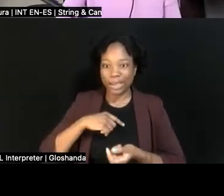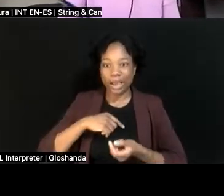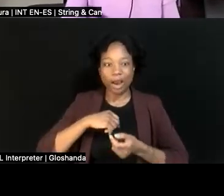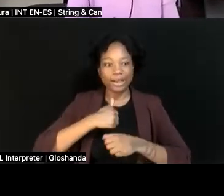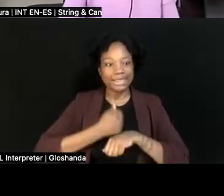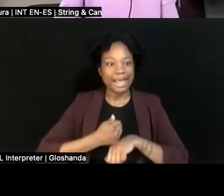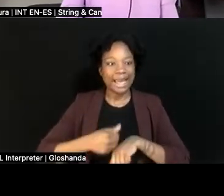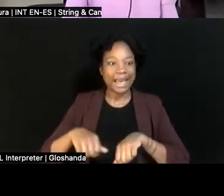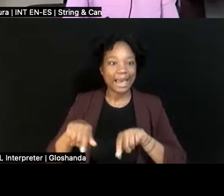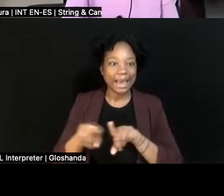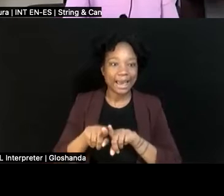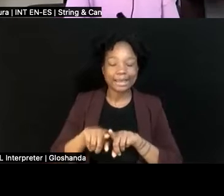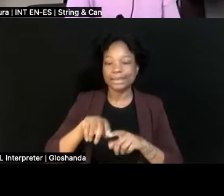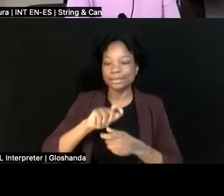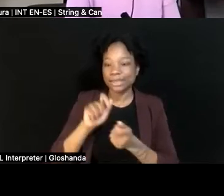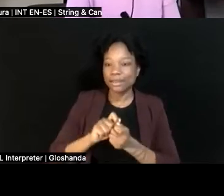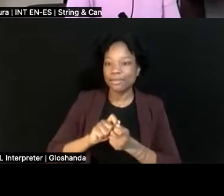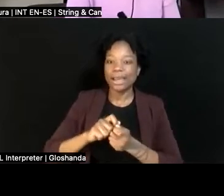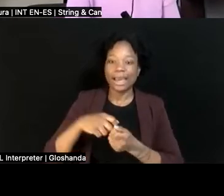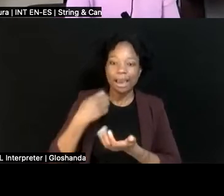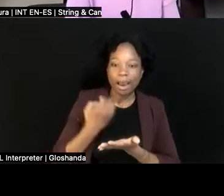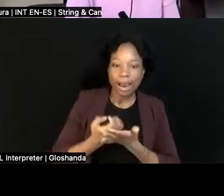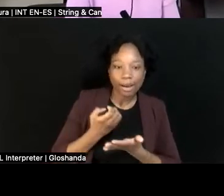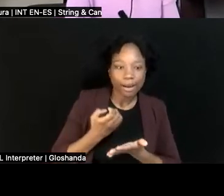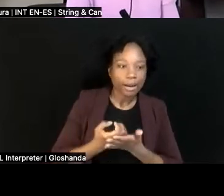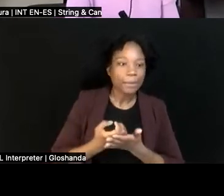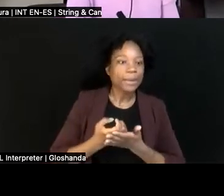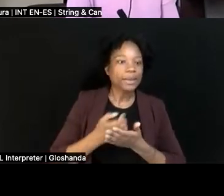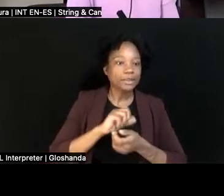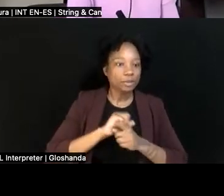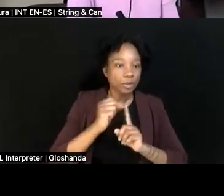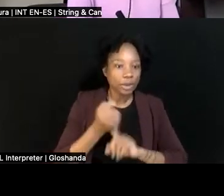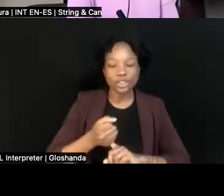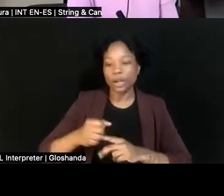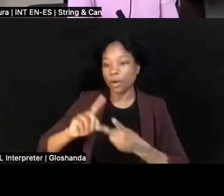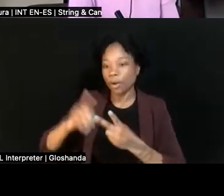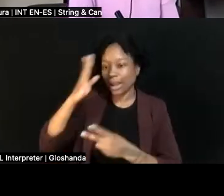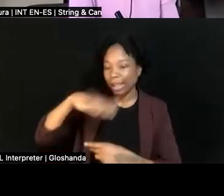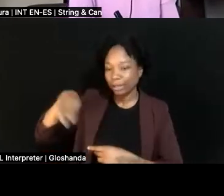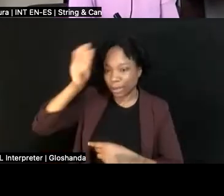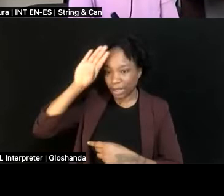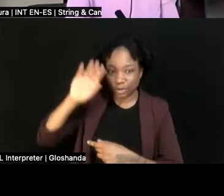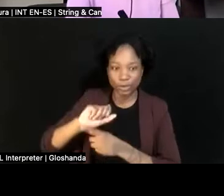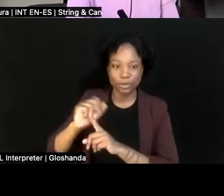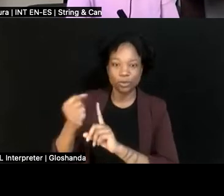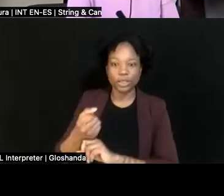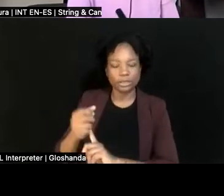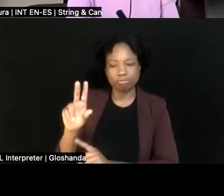cuestión etnográfica o antropológica, pero nosotros tenemos que